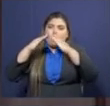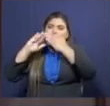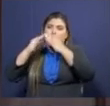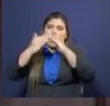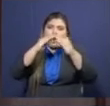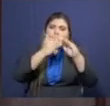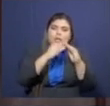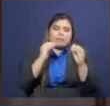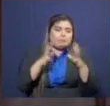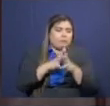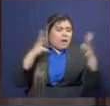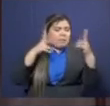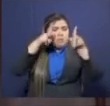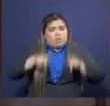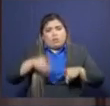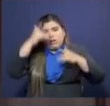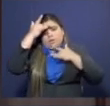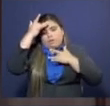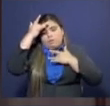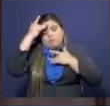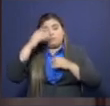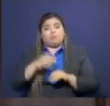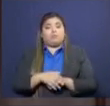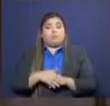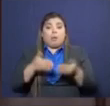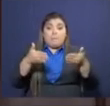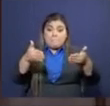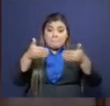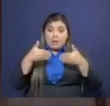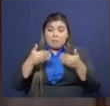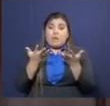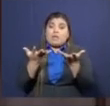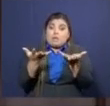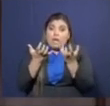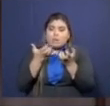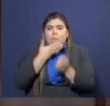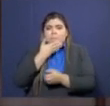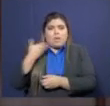Nuestra meta es llegar a 4.000 pruebas por día.